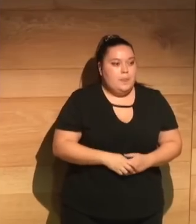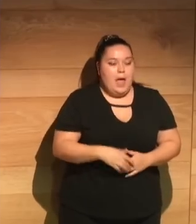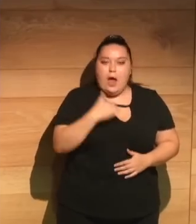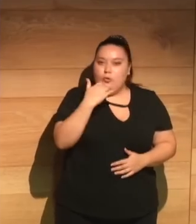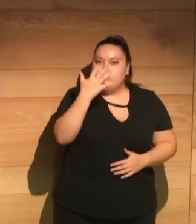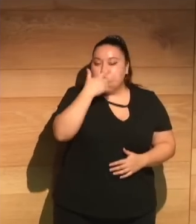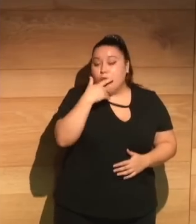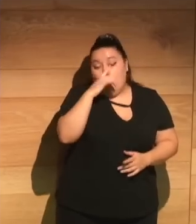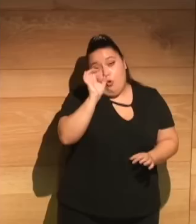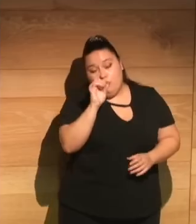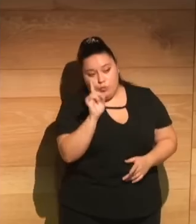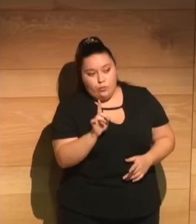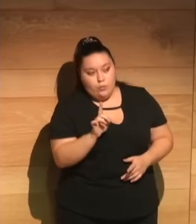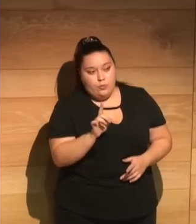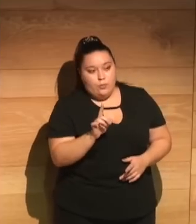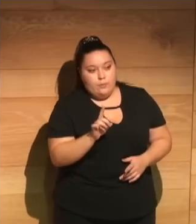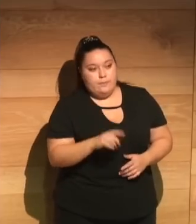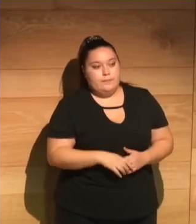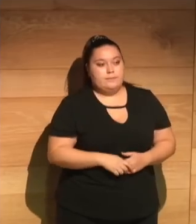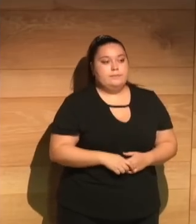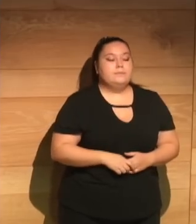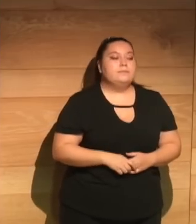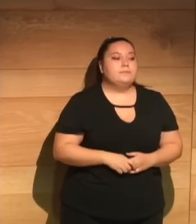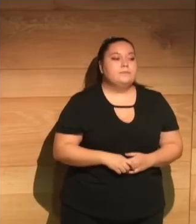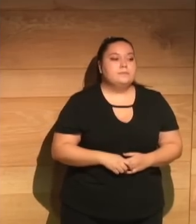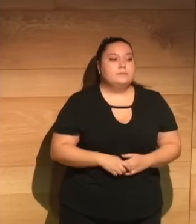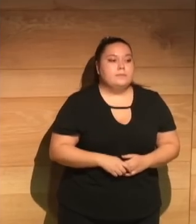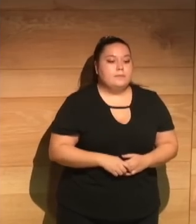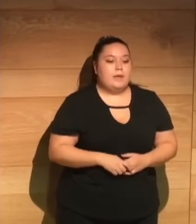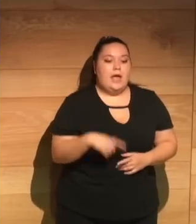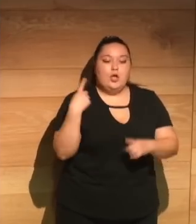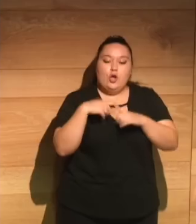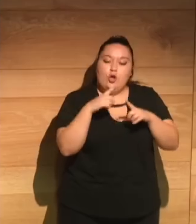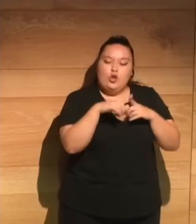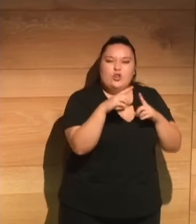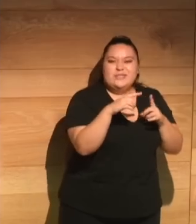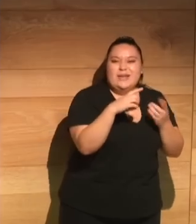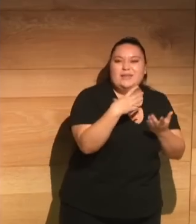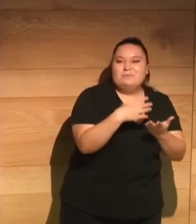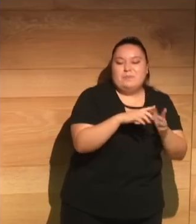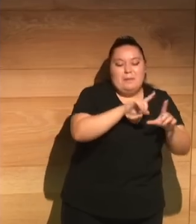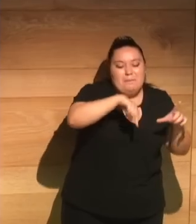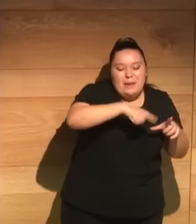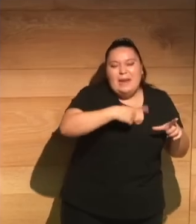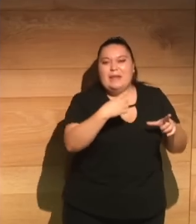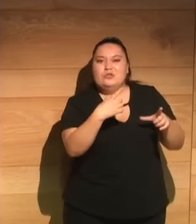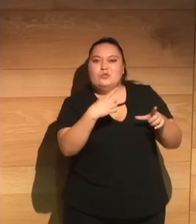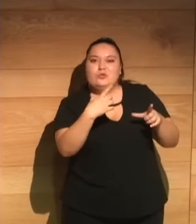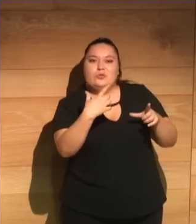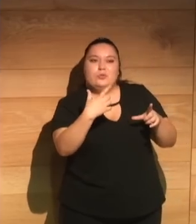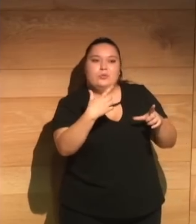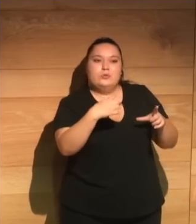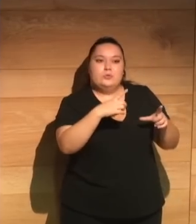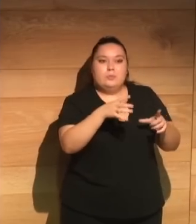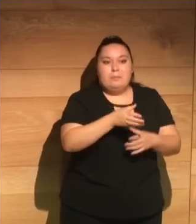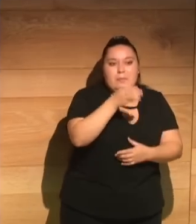Muy conocidas o no, pero hay. Parece soberbio, deja jactancioso. Hay vasijas mesopotámicas que conservan la grabación de los